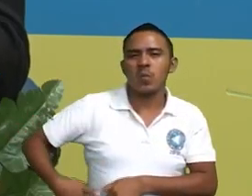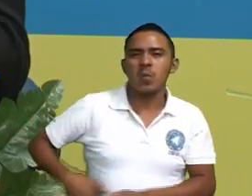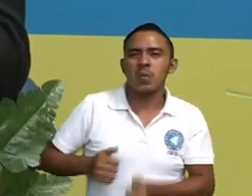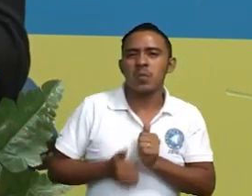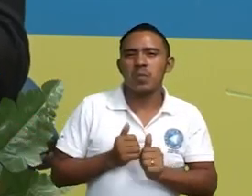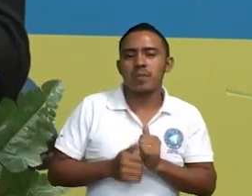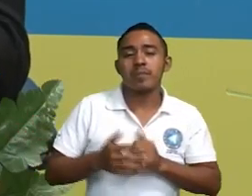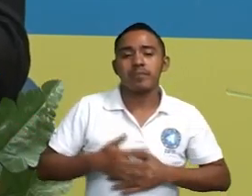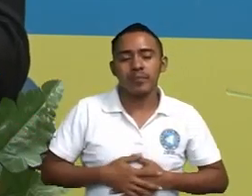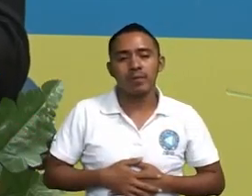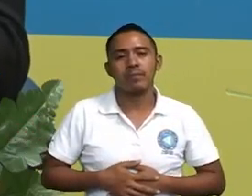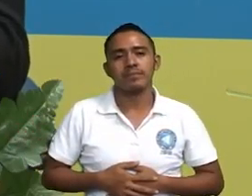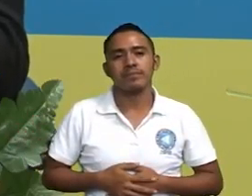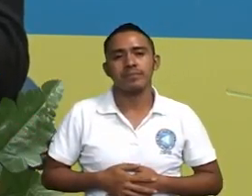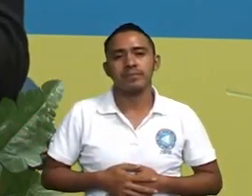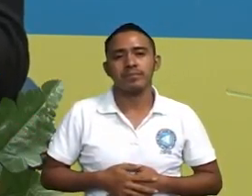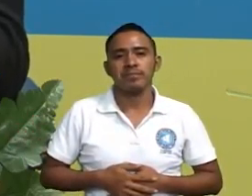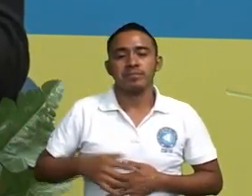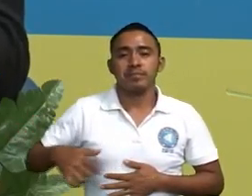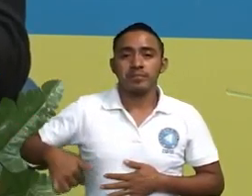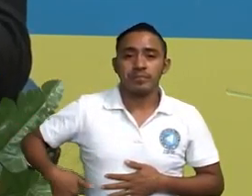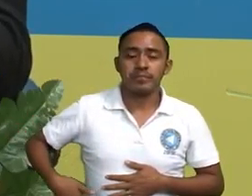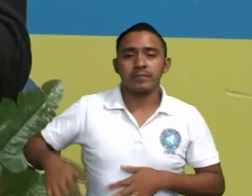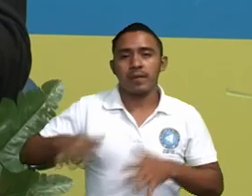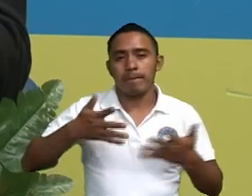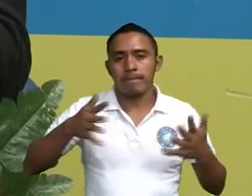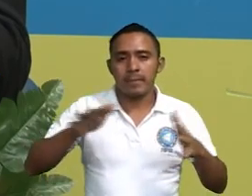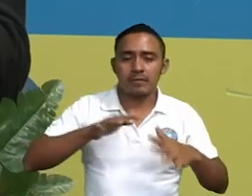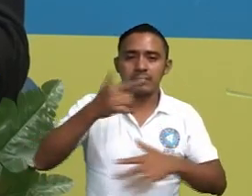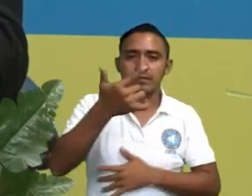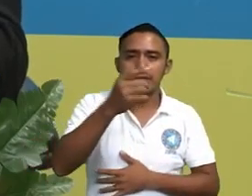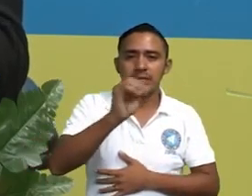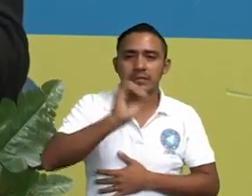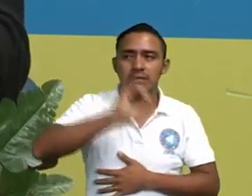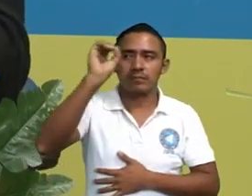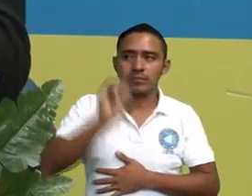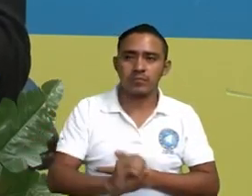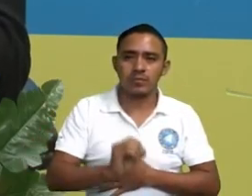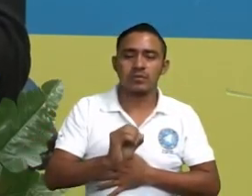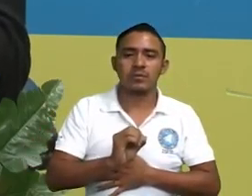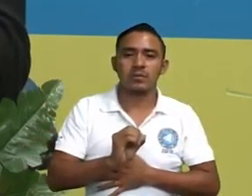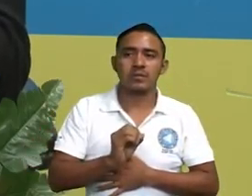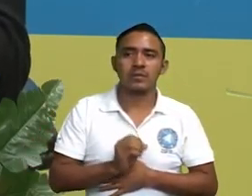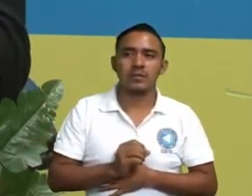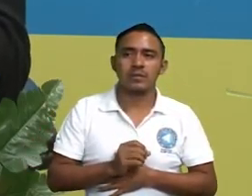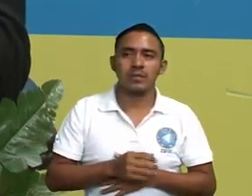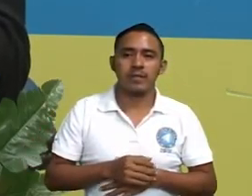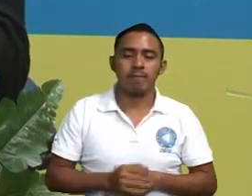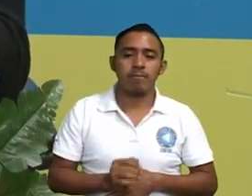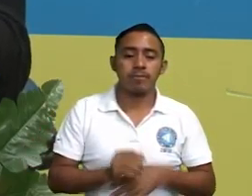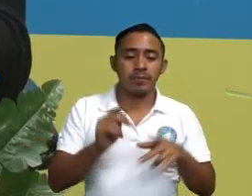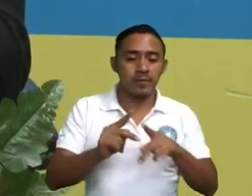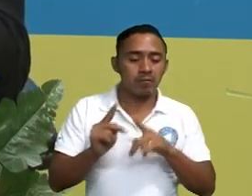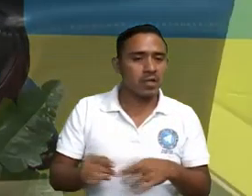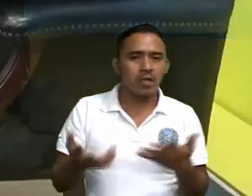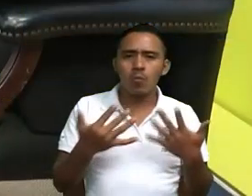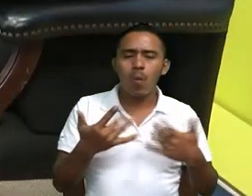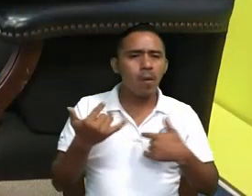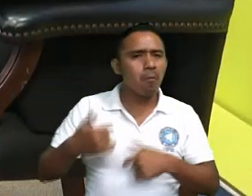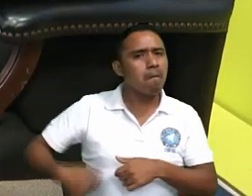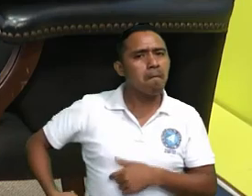El problema con los cálculos es que cerca del 70% de las personas son asintomáticas. No presentan síntomas. No presentan